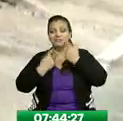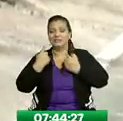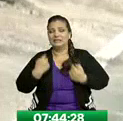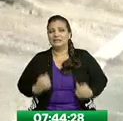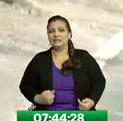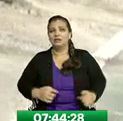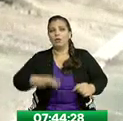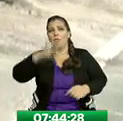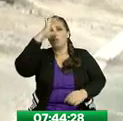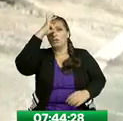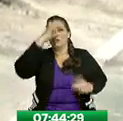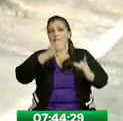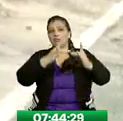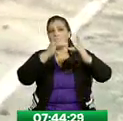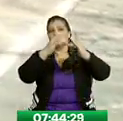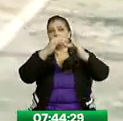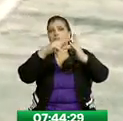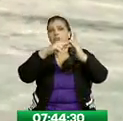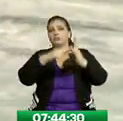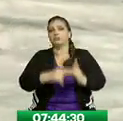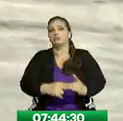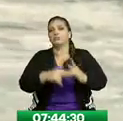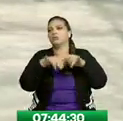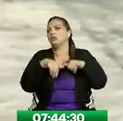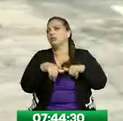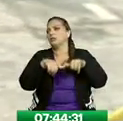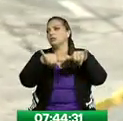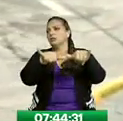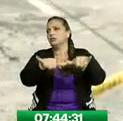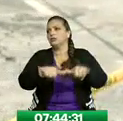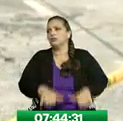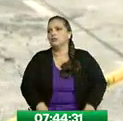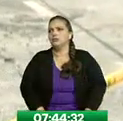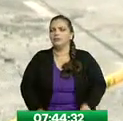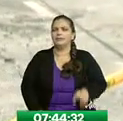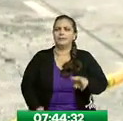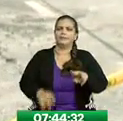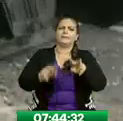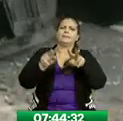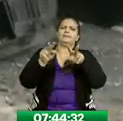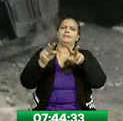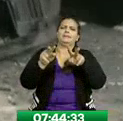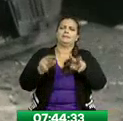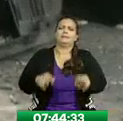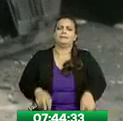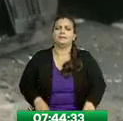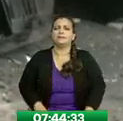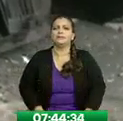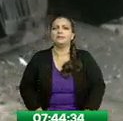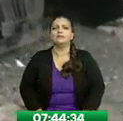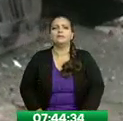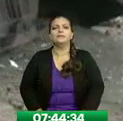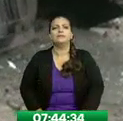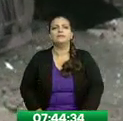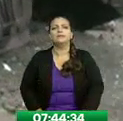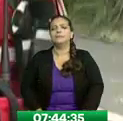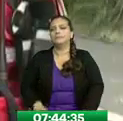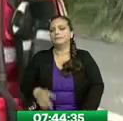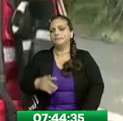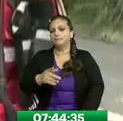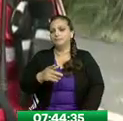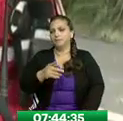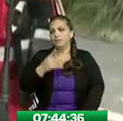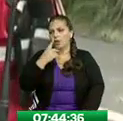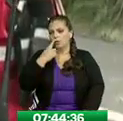desgracia bajó de lo alto, atravesando la vía sin dar tiempo a maniobra alguna al conductor, quien también es parte de los heridos.